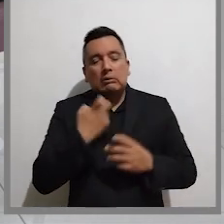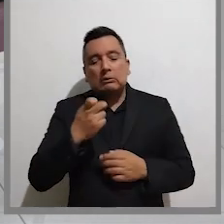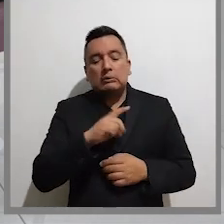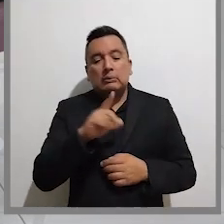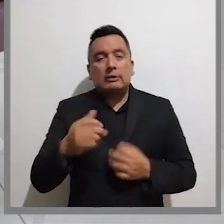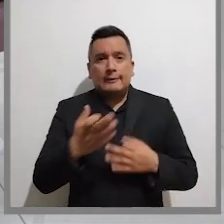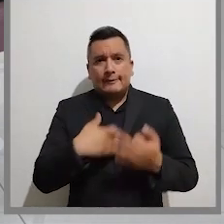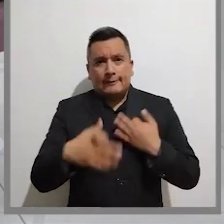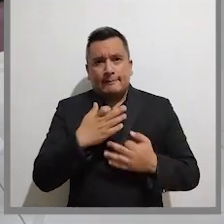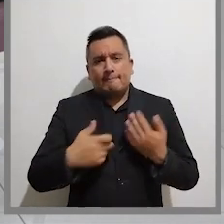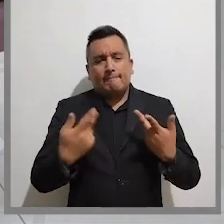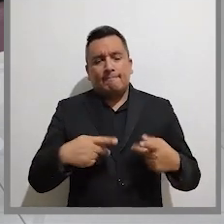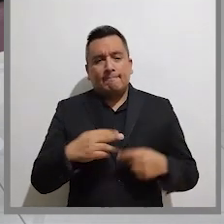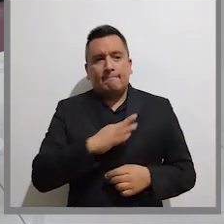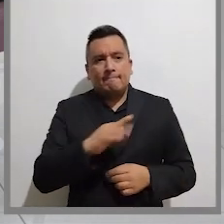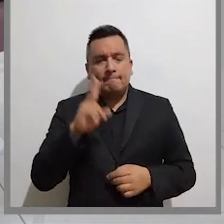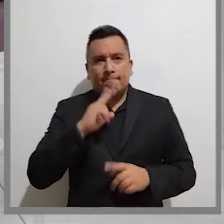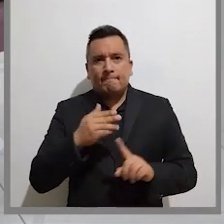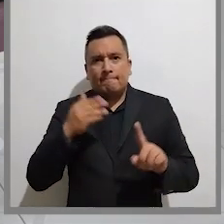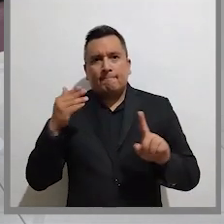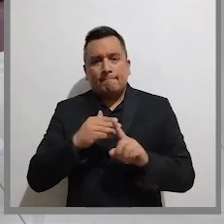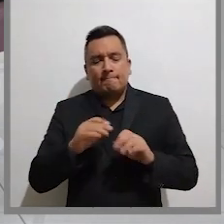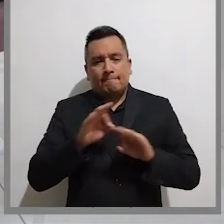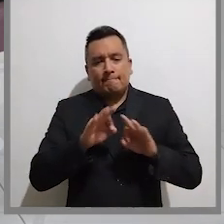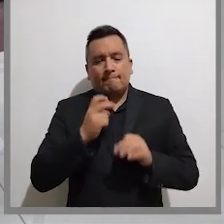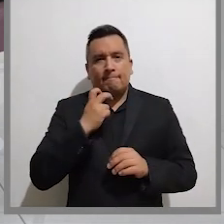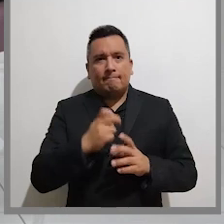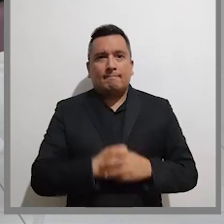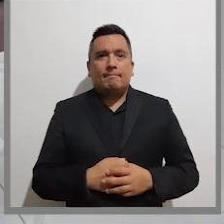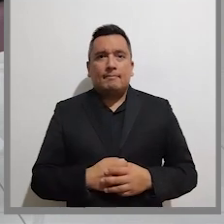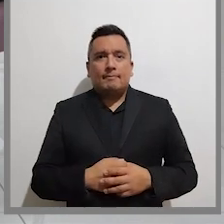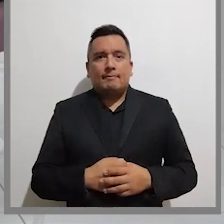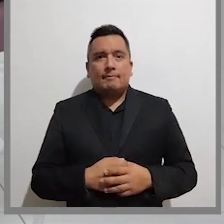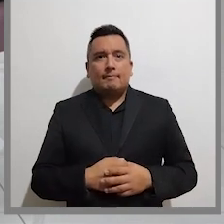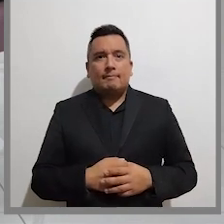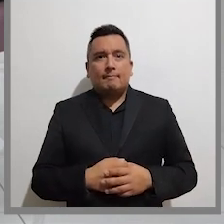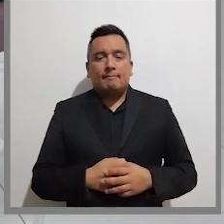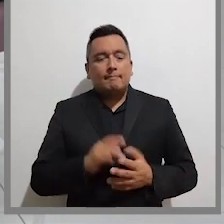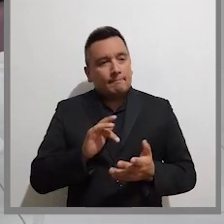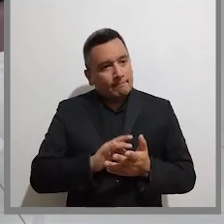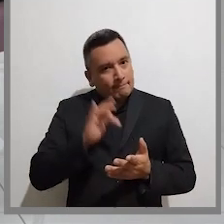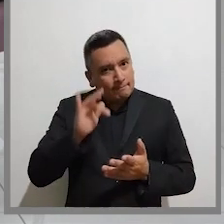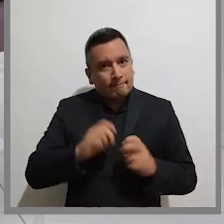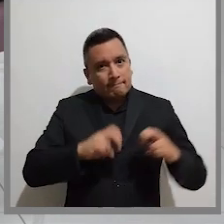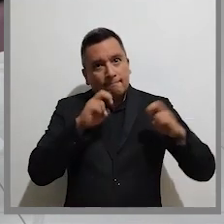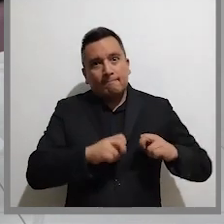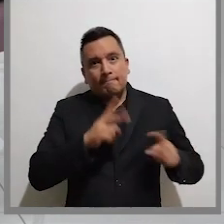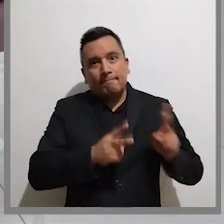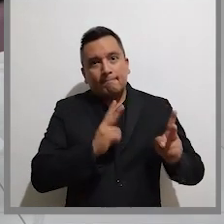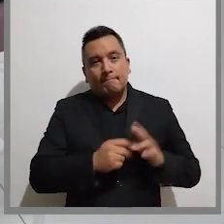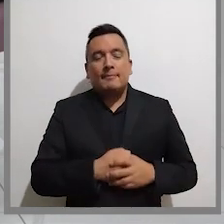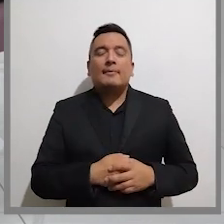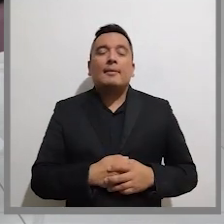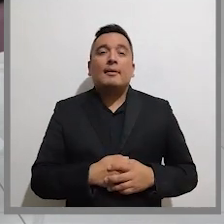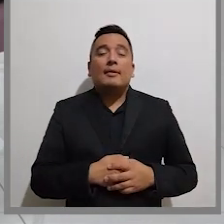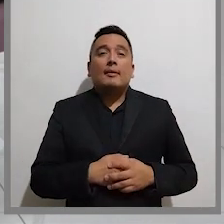conciencia y que todos como sociedad vayamos trabajando y avanzando en este tema. Consejera, mil gracias por haber estado aquí con nosotros en